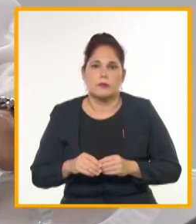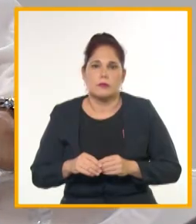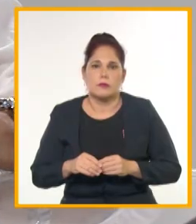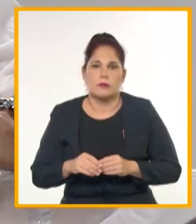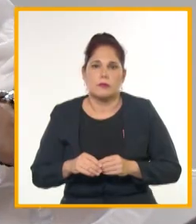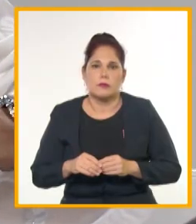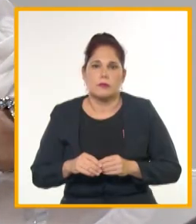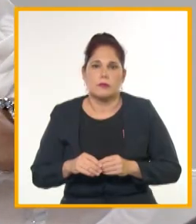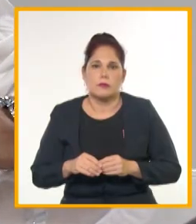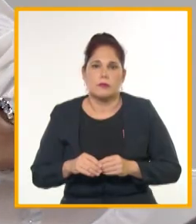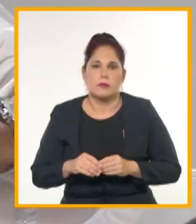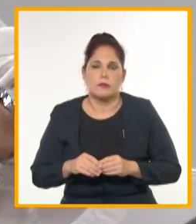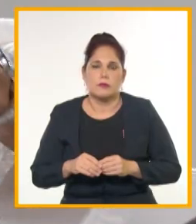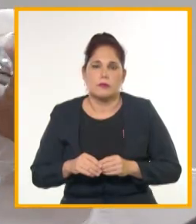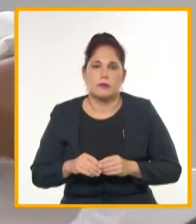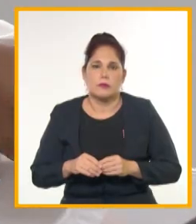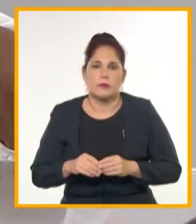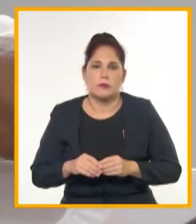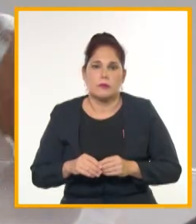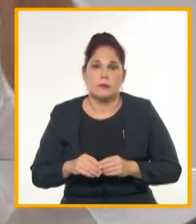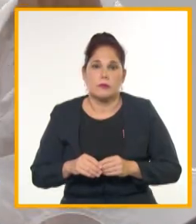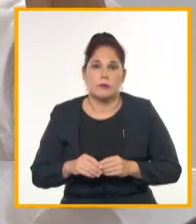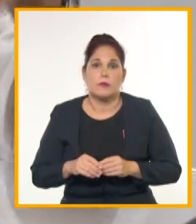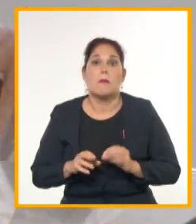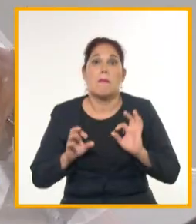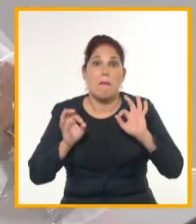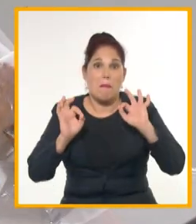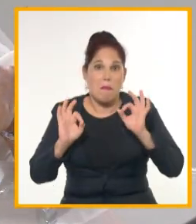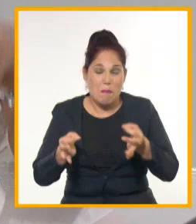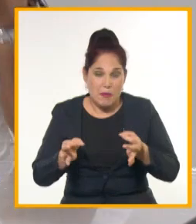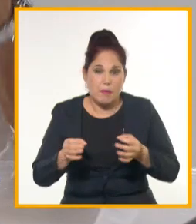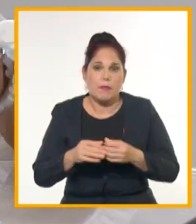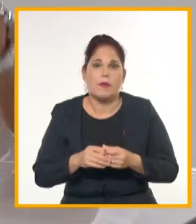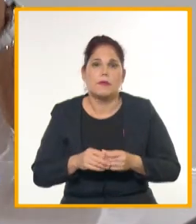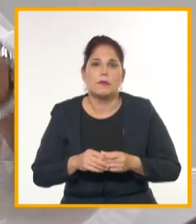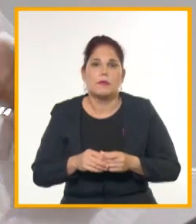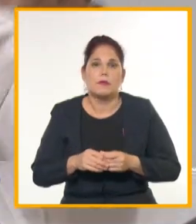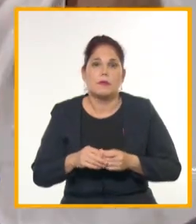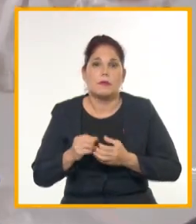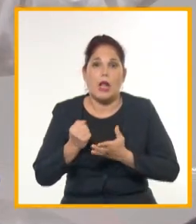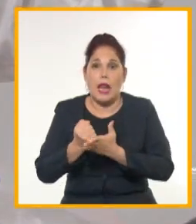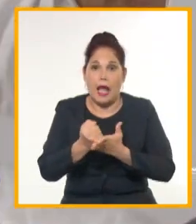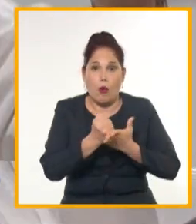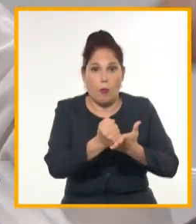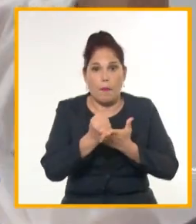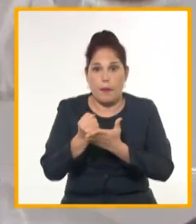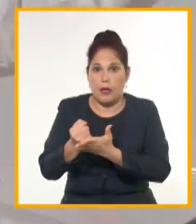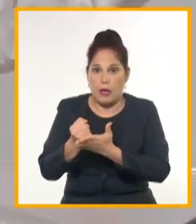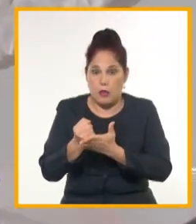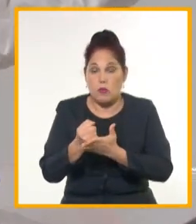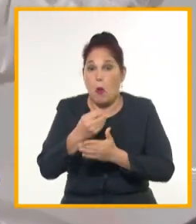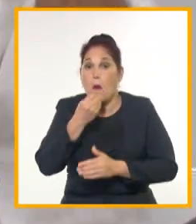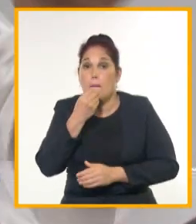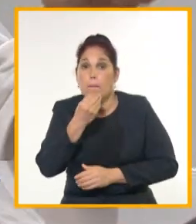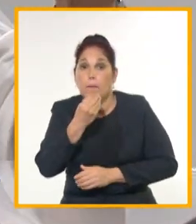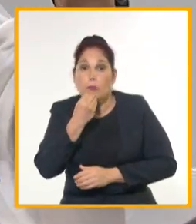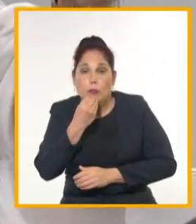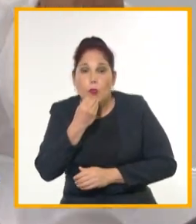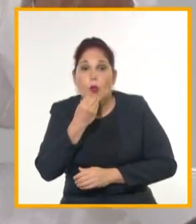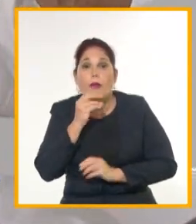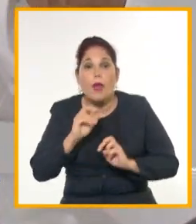Independientemente de todo eso, hay que recordar también que fue precisamente la cooperación iraní la que permitió